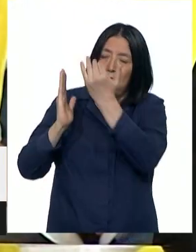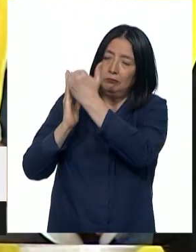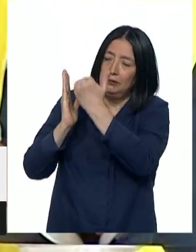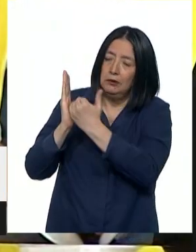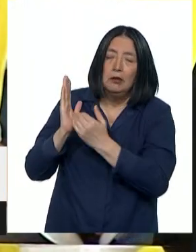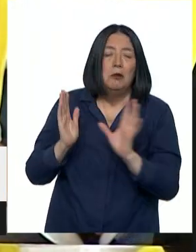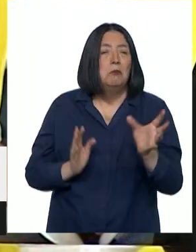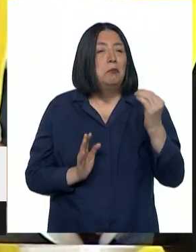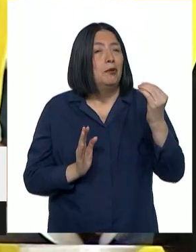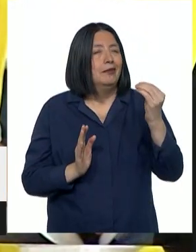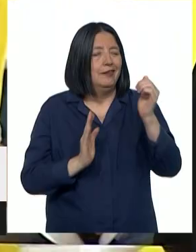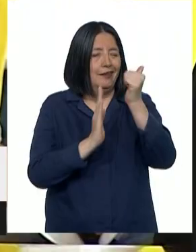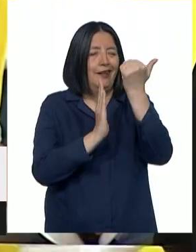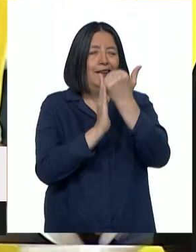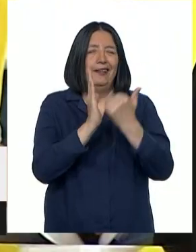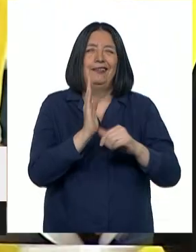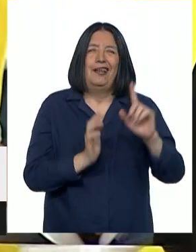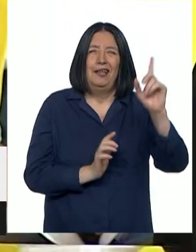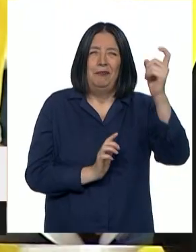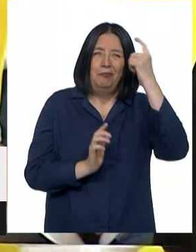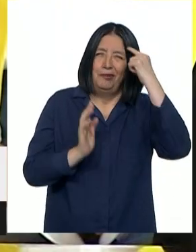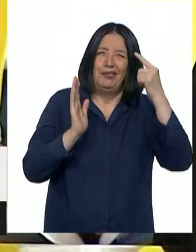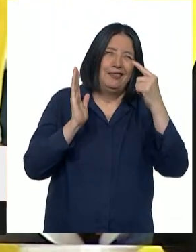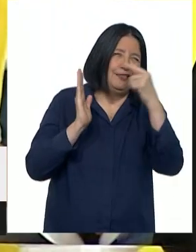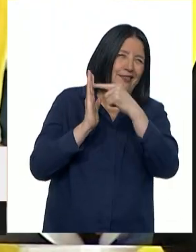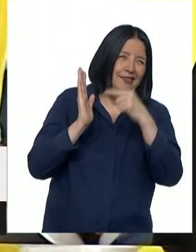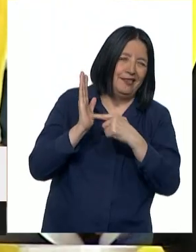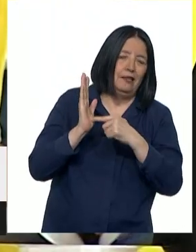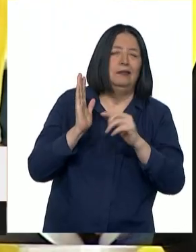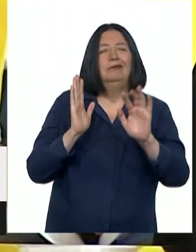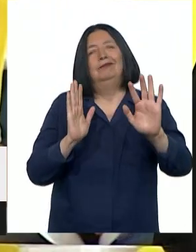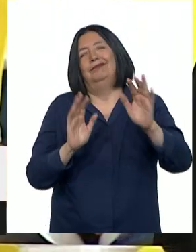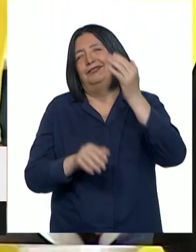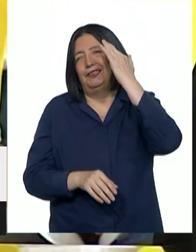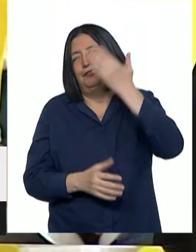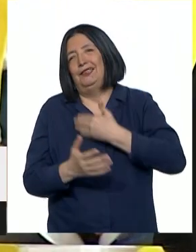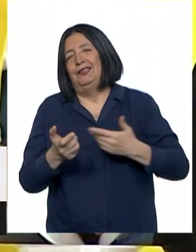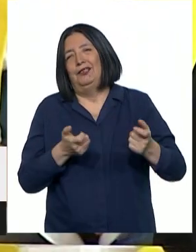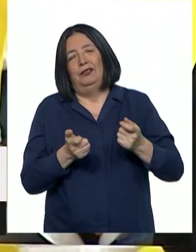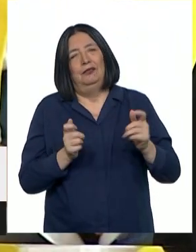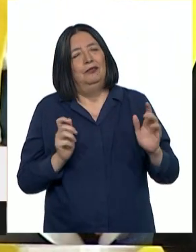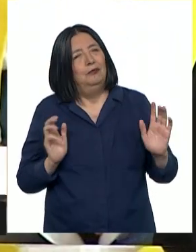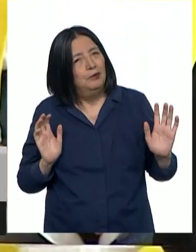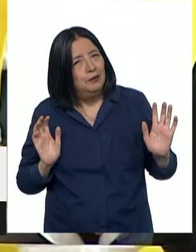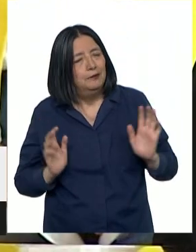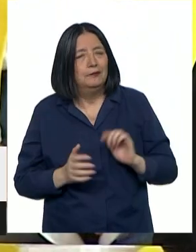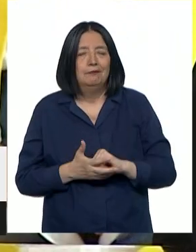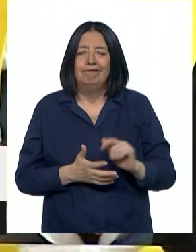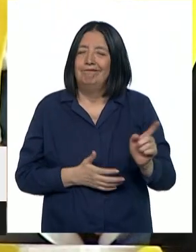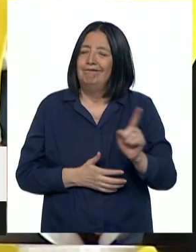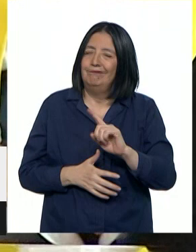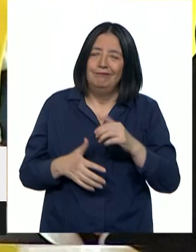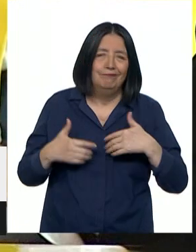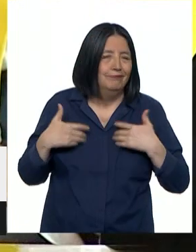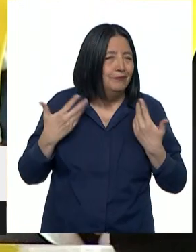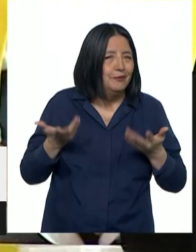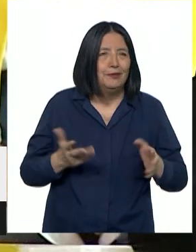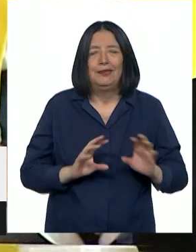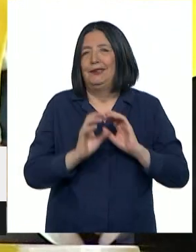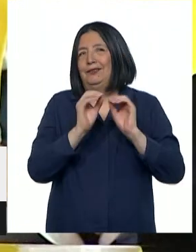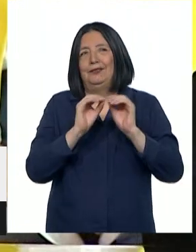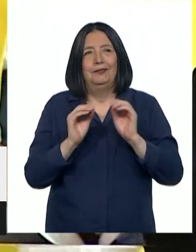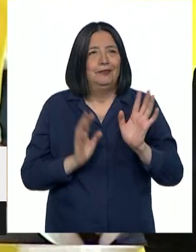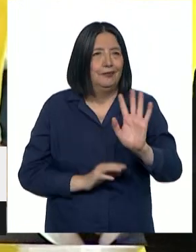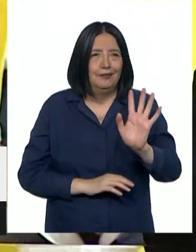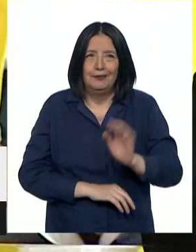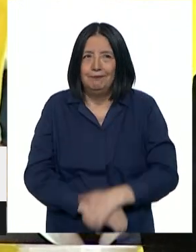Porque la agenda política, ustedes bien saben que el Ejecutivo no está en capacidad de